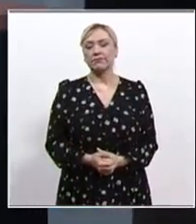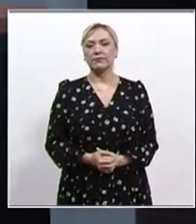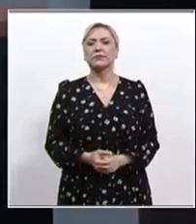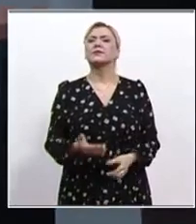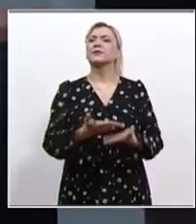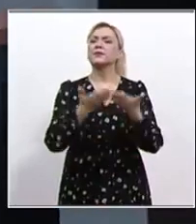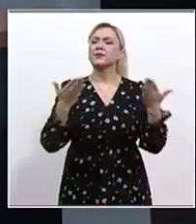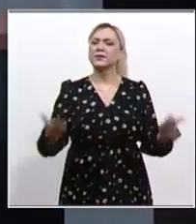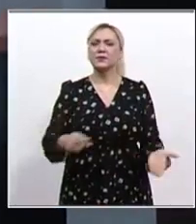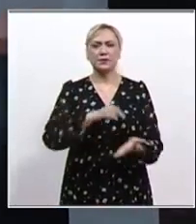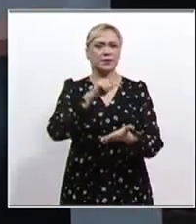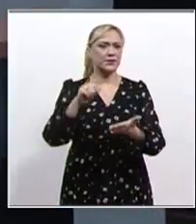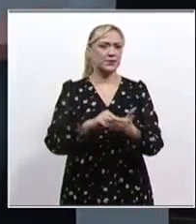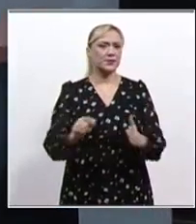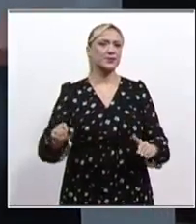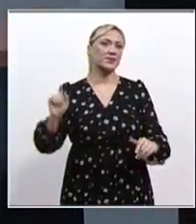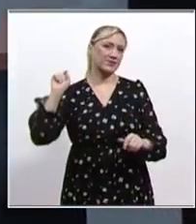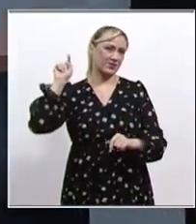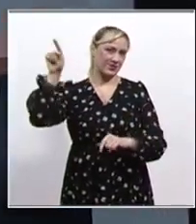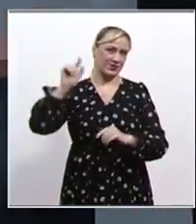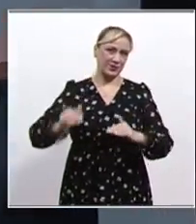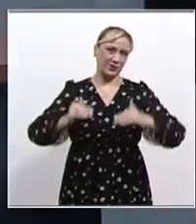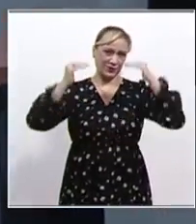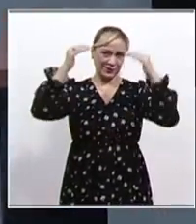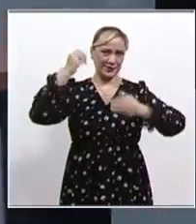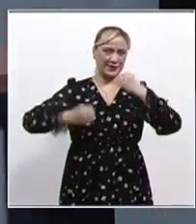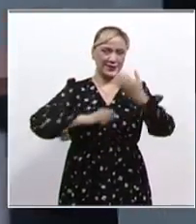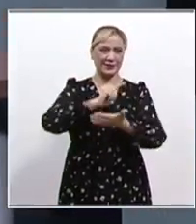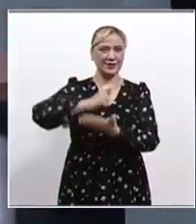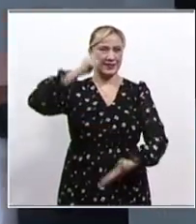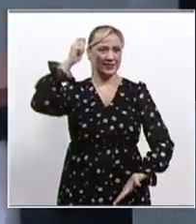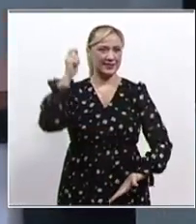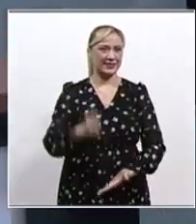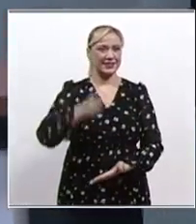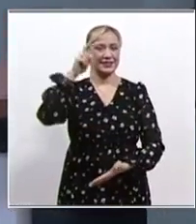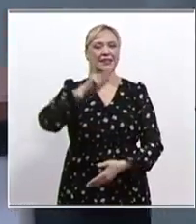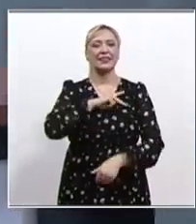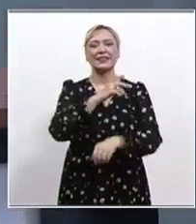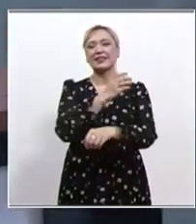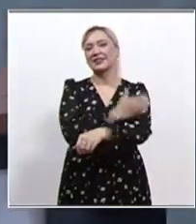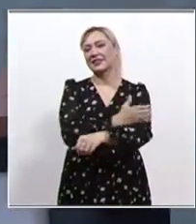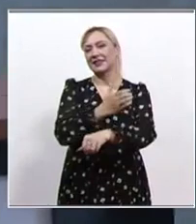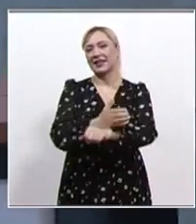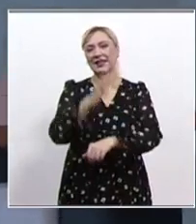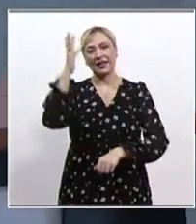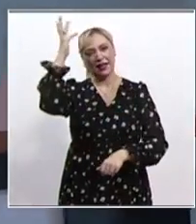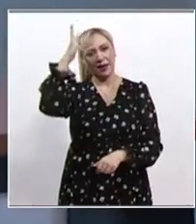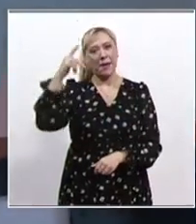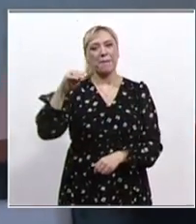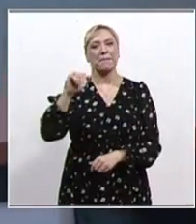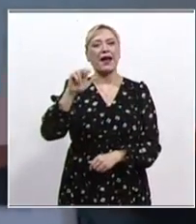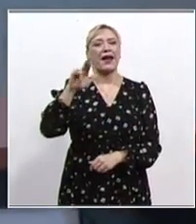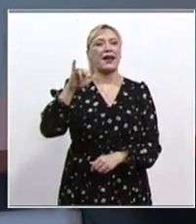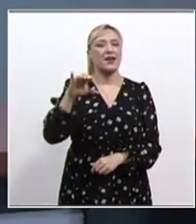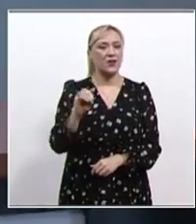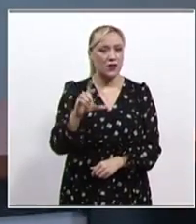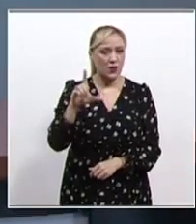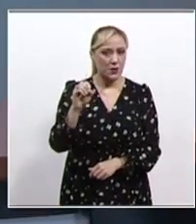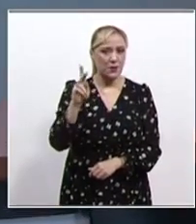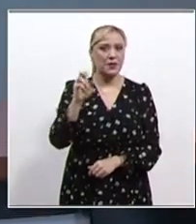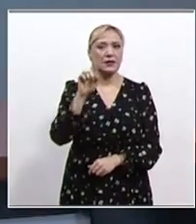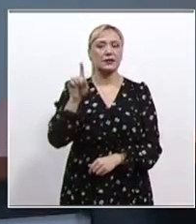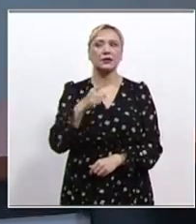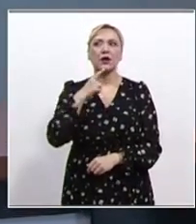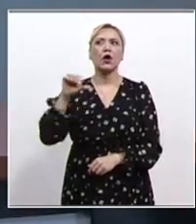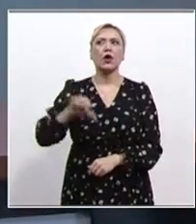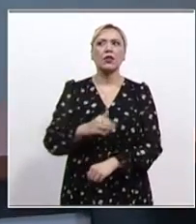Vamos al edificio sede de la Suprema Corte de Justicia de la Nación con mi compañero Mario López Peña, quien nos tiene el reporte de lo que resolvieron